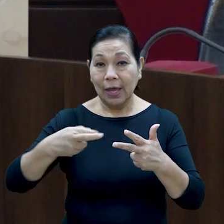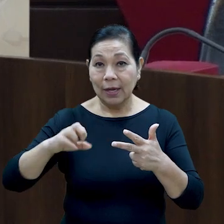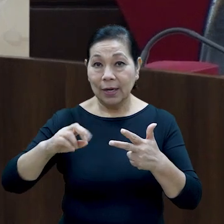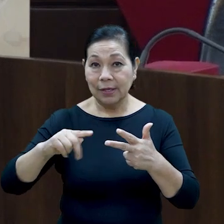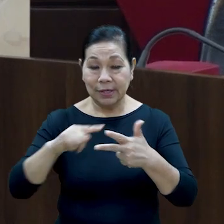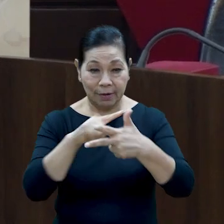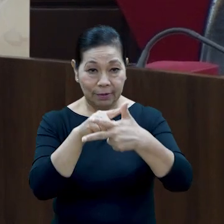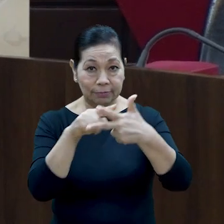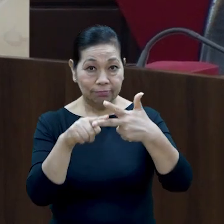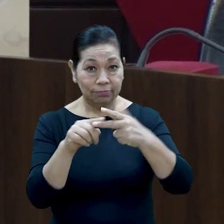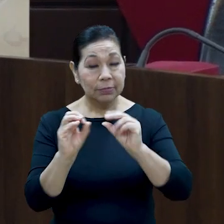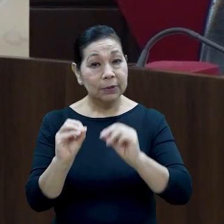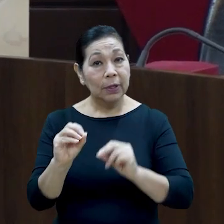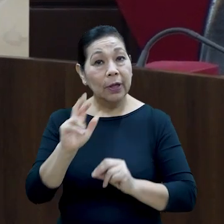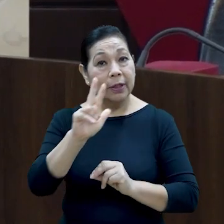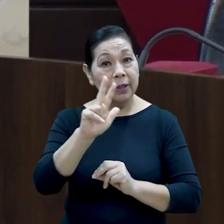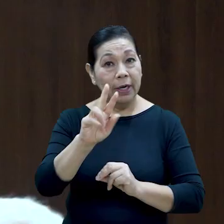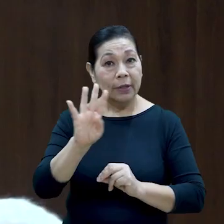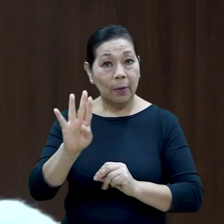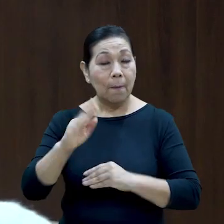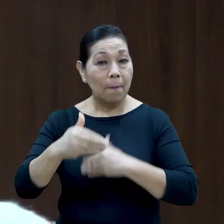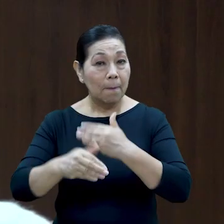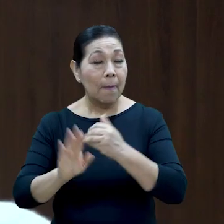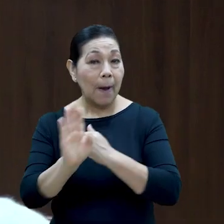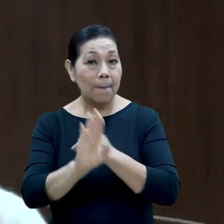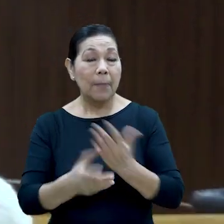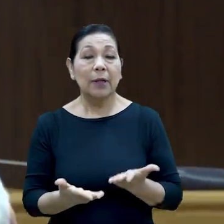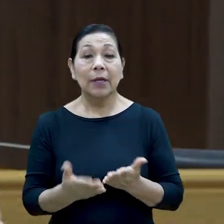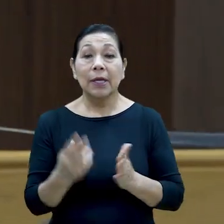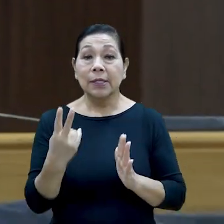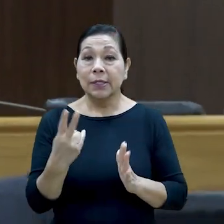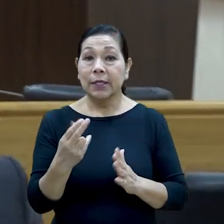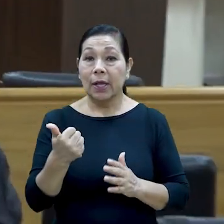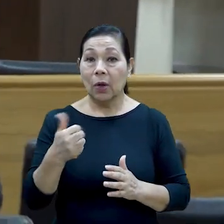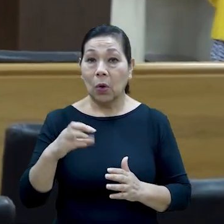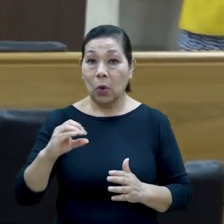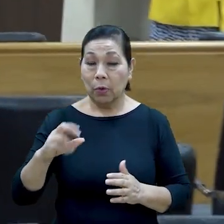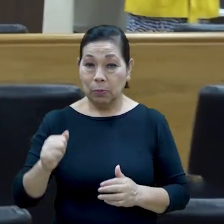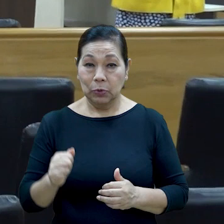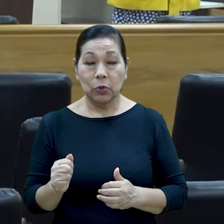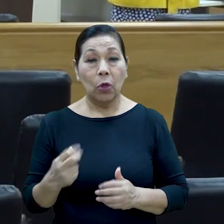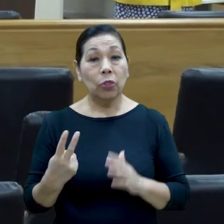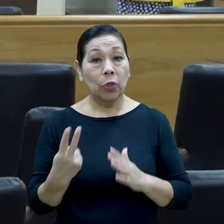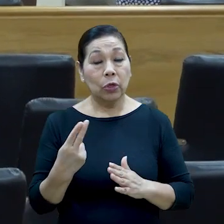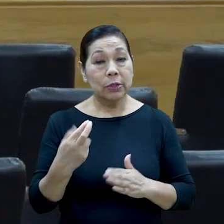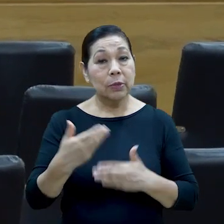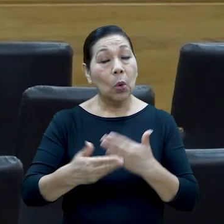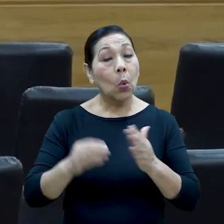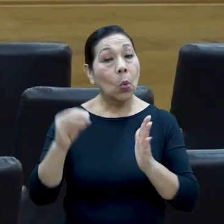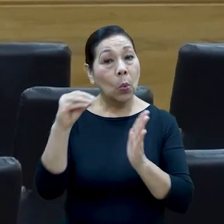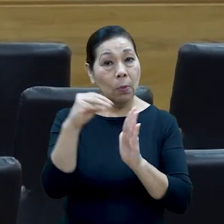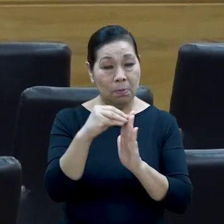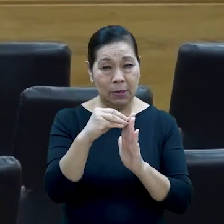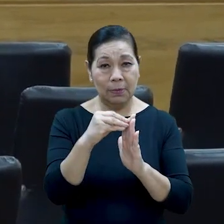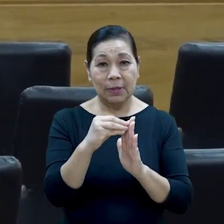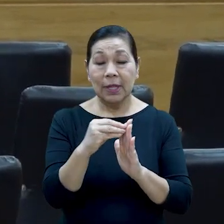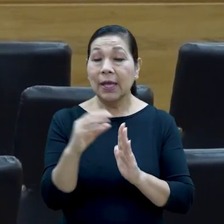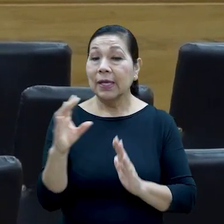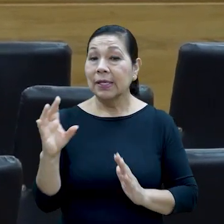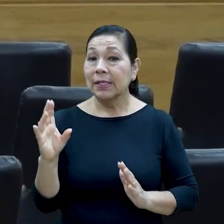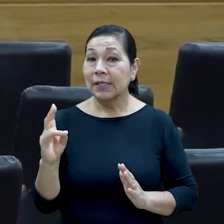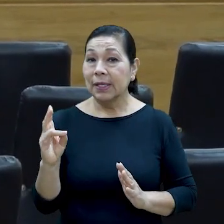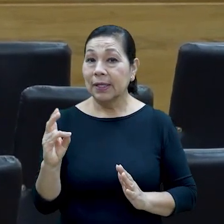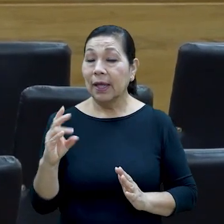Pedro Hernández Chávez, dejó al voto 34 procesos de amparo, 7 de habeas corpus, 12 procesos de cumplimiento